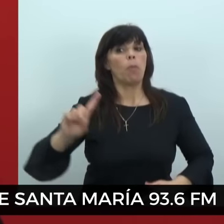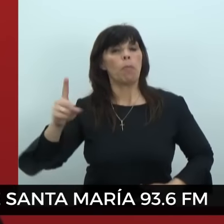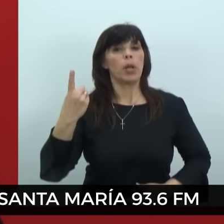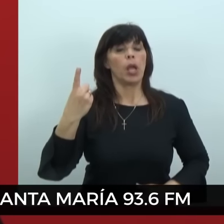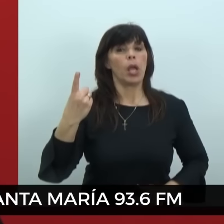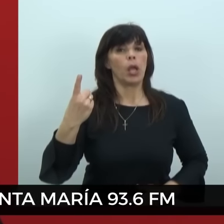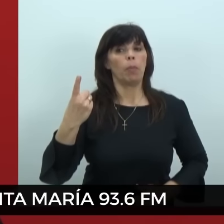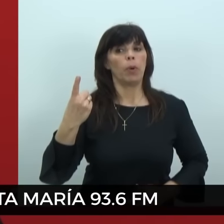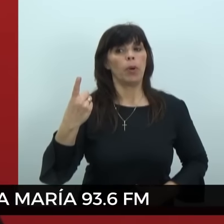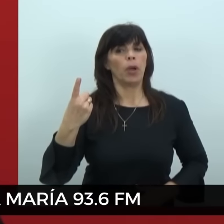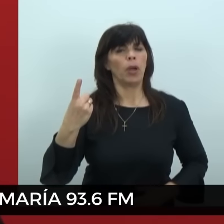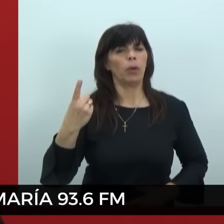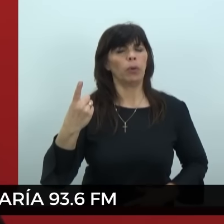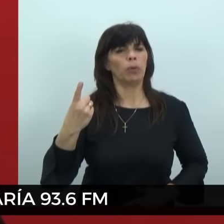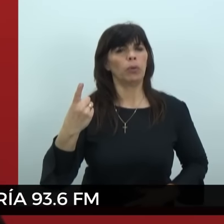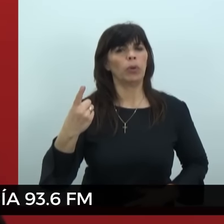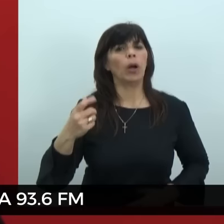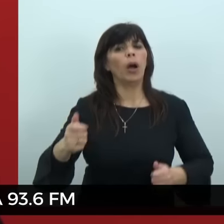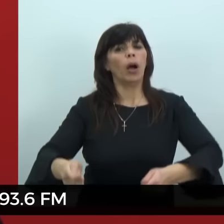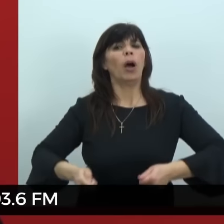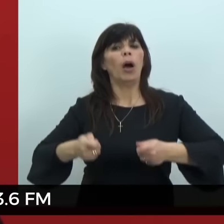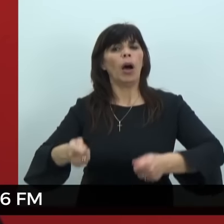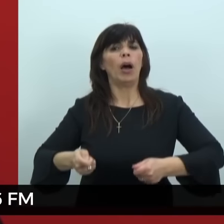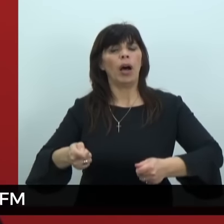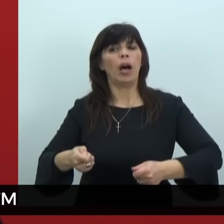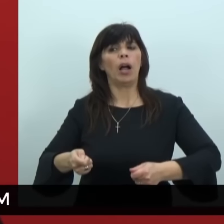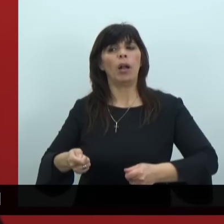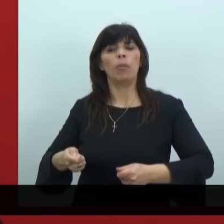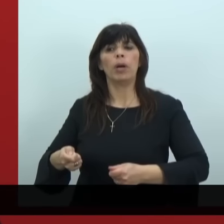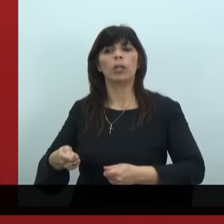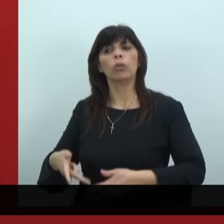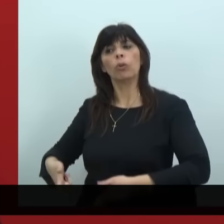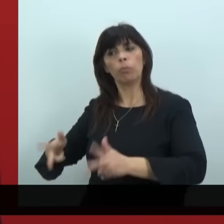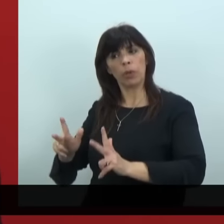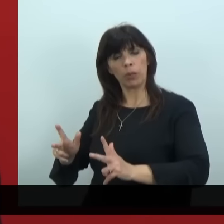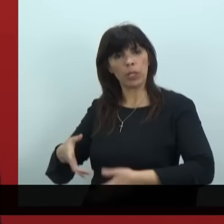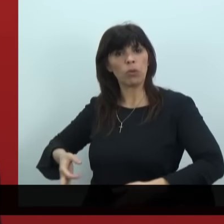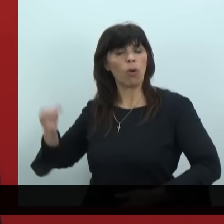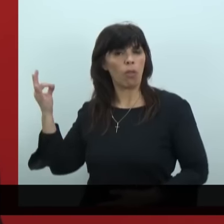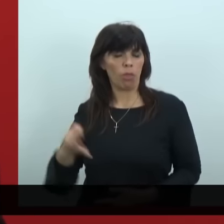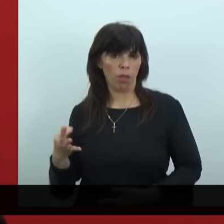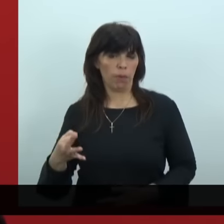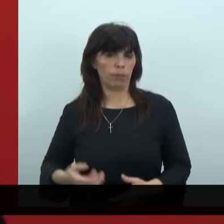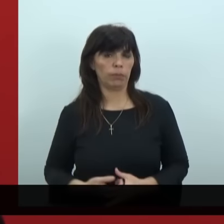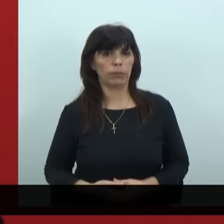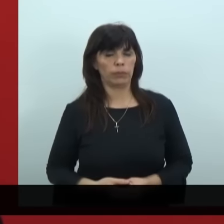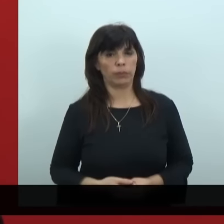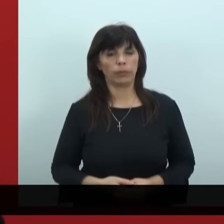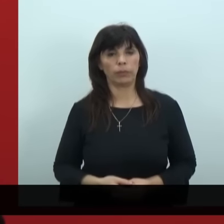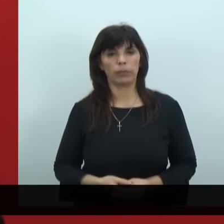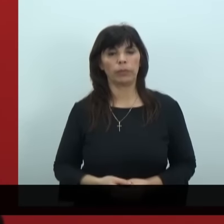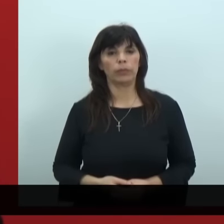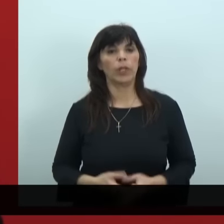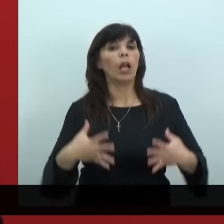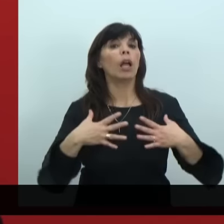Puede venir quien quiera. La responsabilidad delante del Señor Jesucristo sobre el rebaño